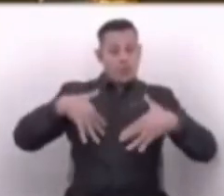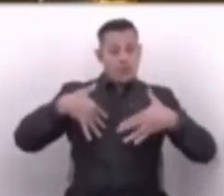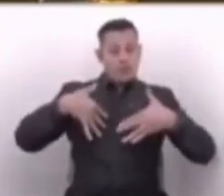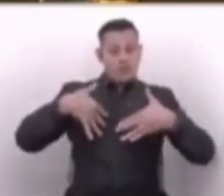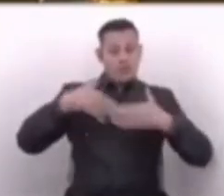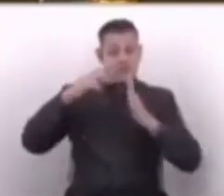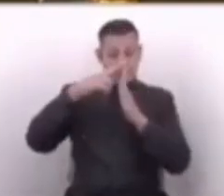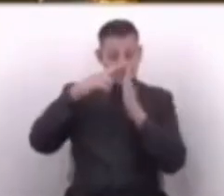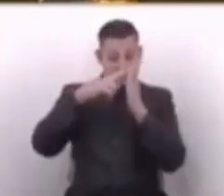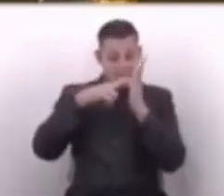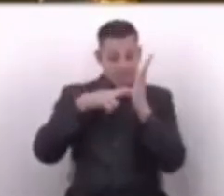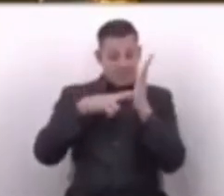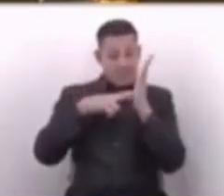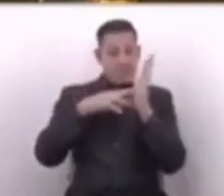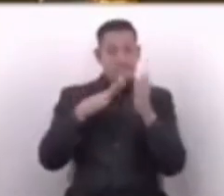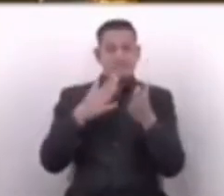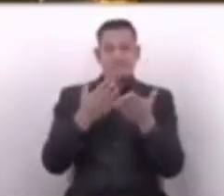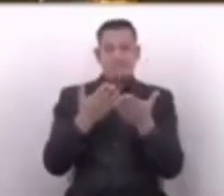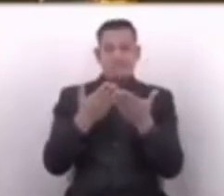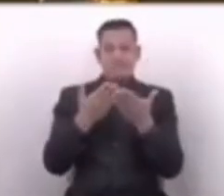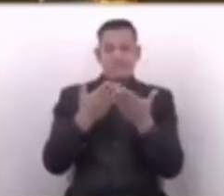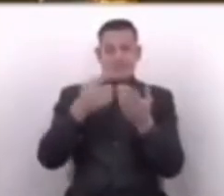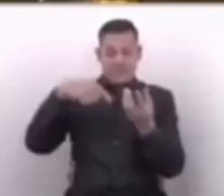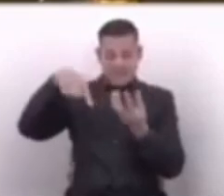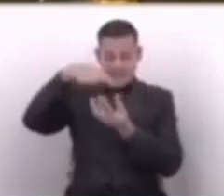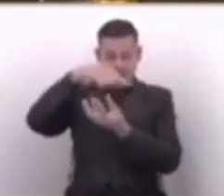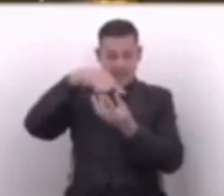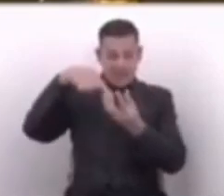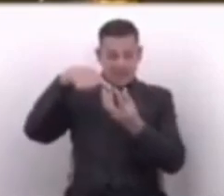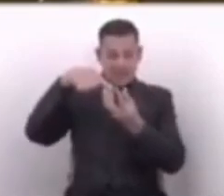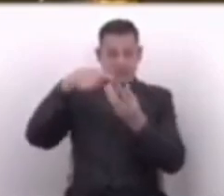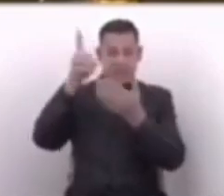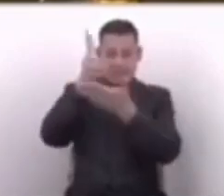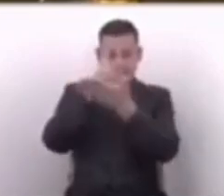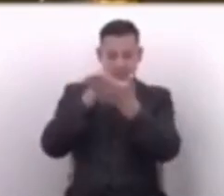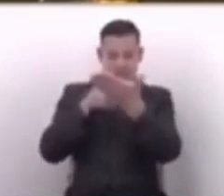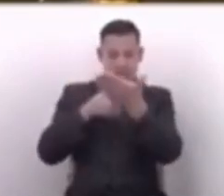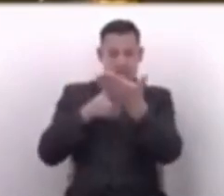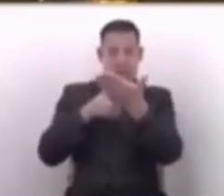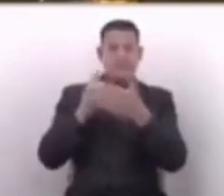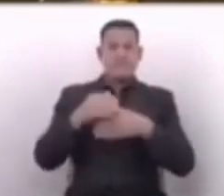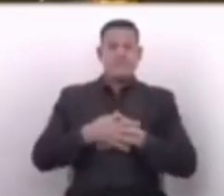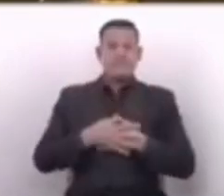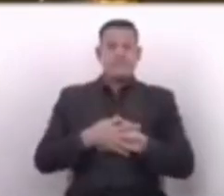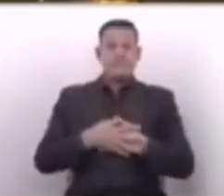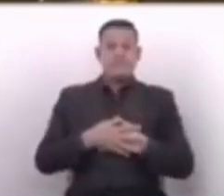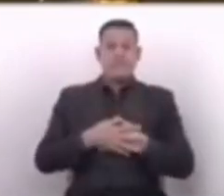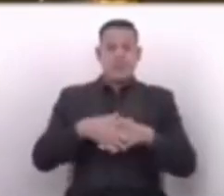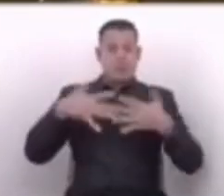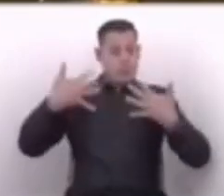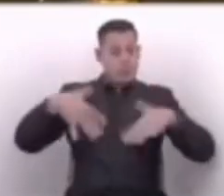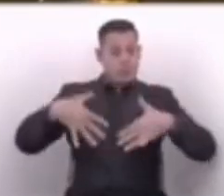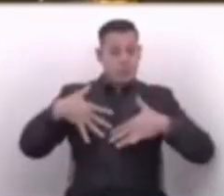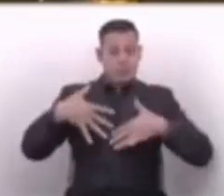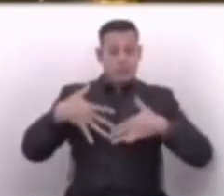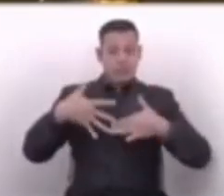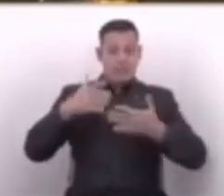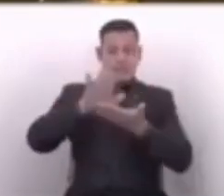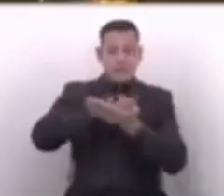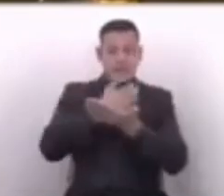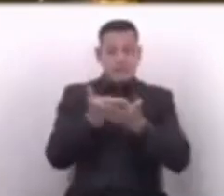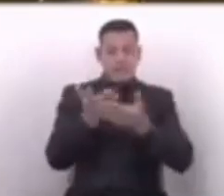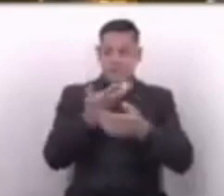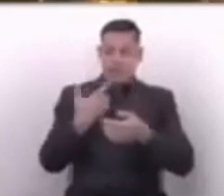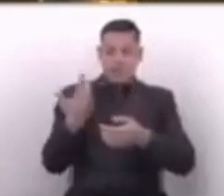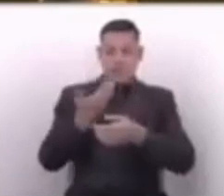las reglas que ellos han diseñado, jugando nosotros y participando